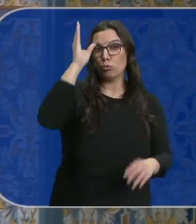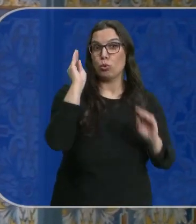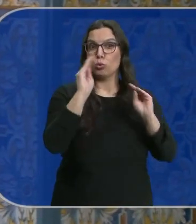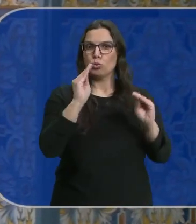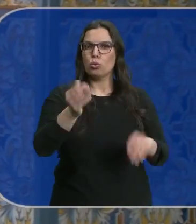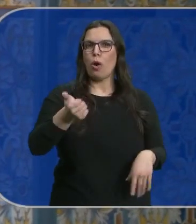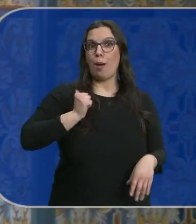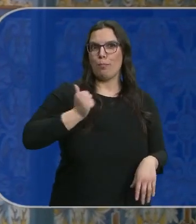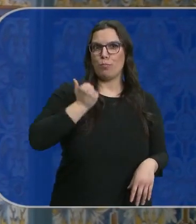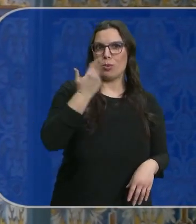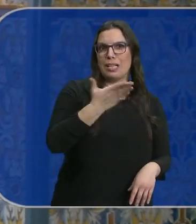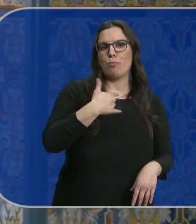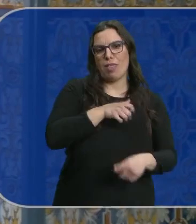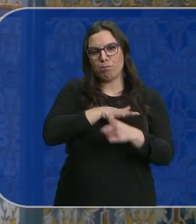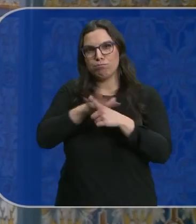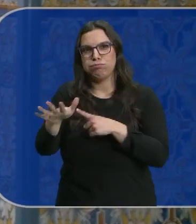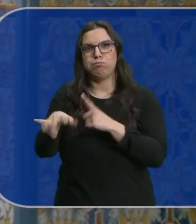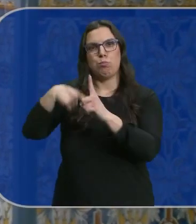puedan aportar